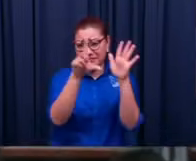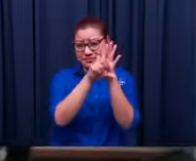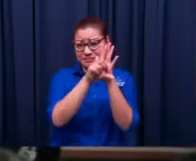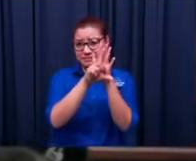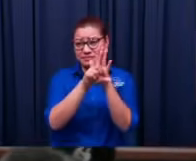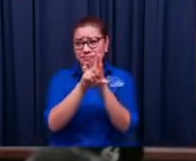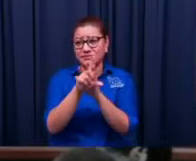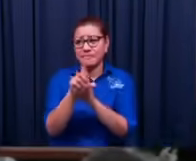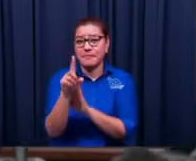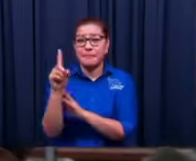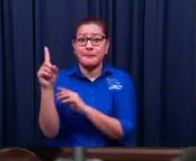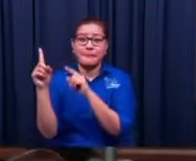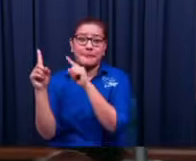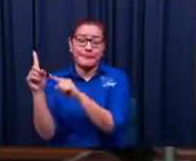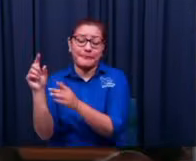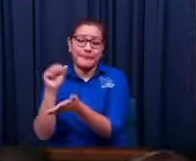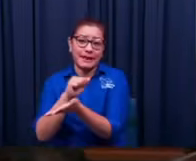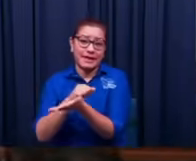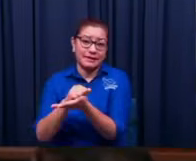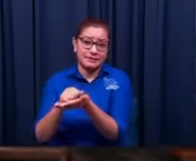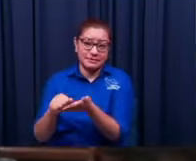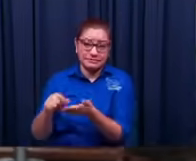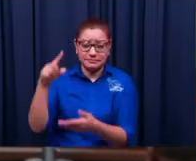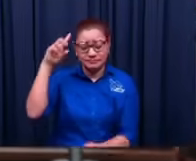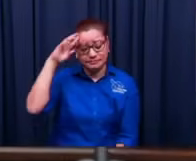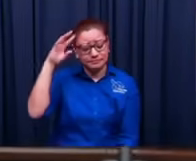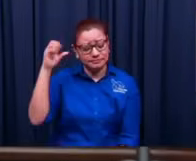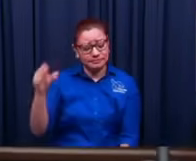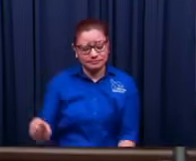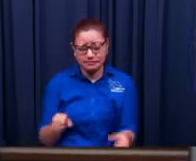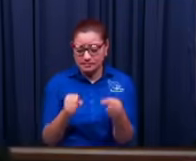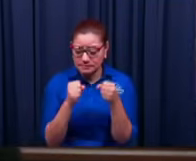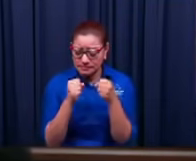era más santo. Entonces la santidad es un concepto bien complicado,